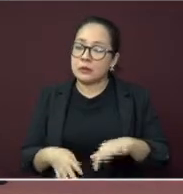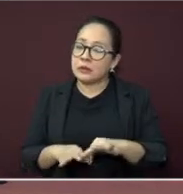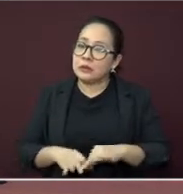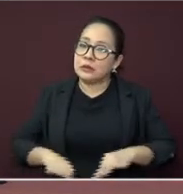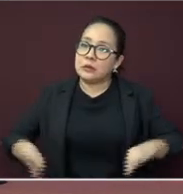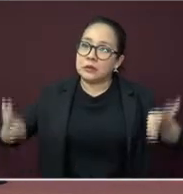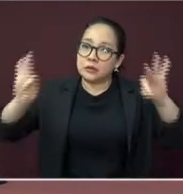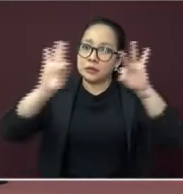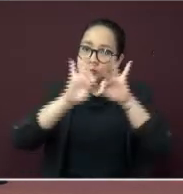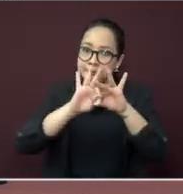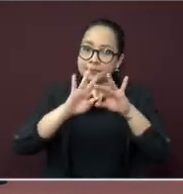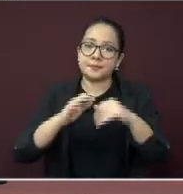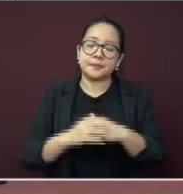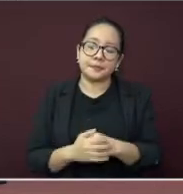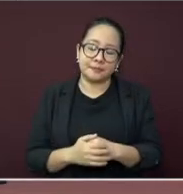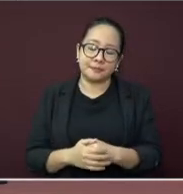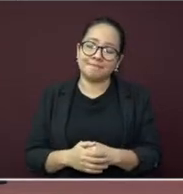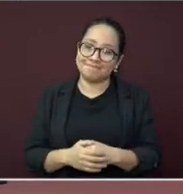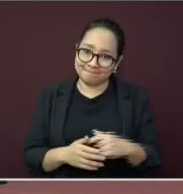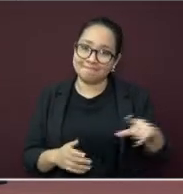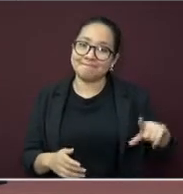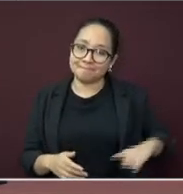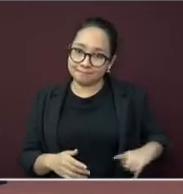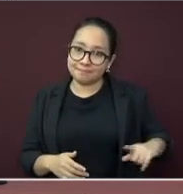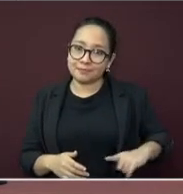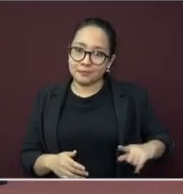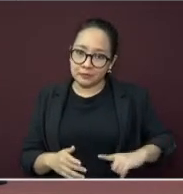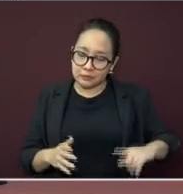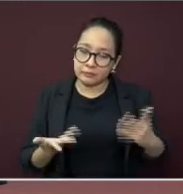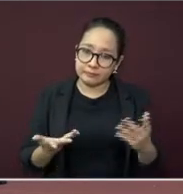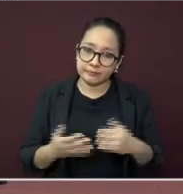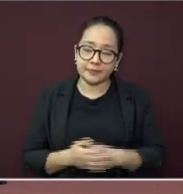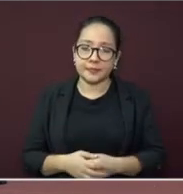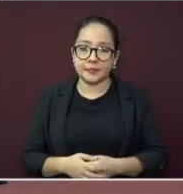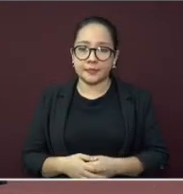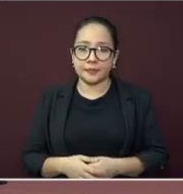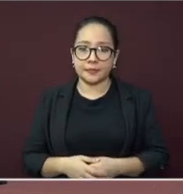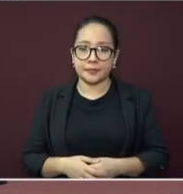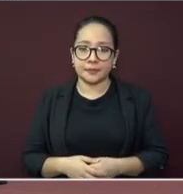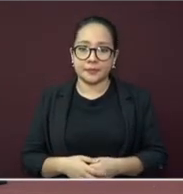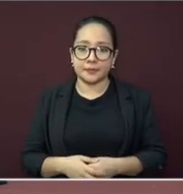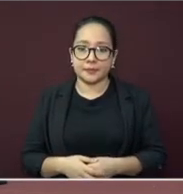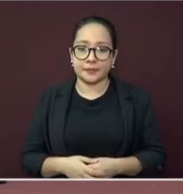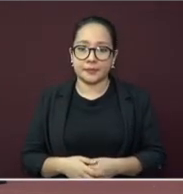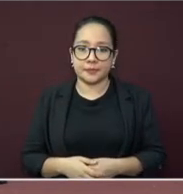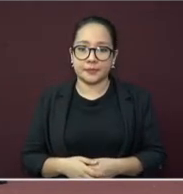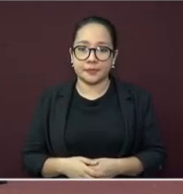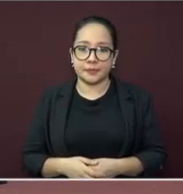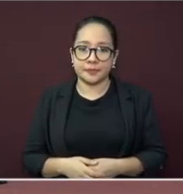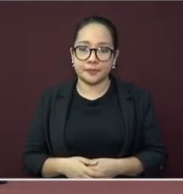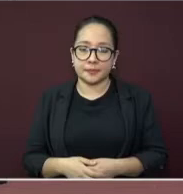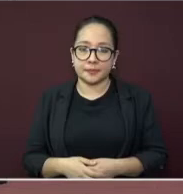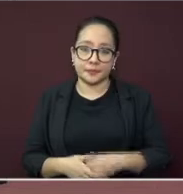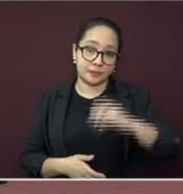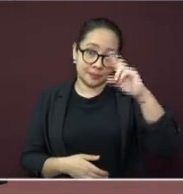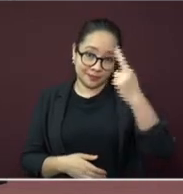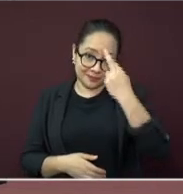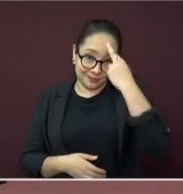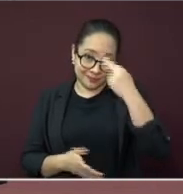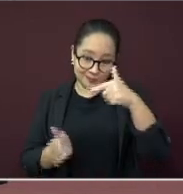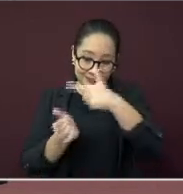importancia para nuestro gobierno recuerden ustedes que estos came de